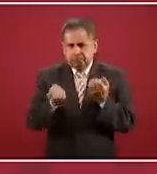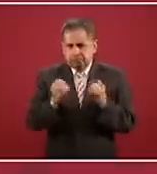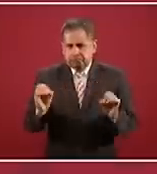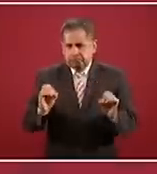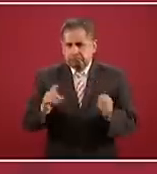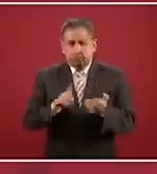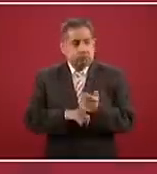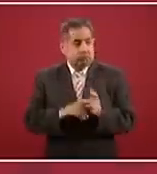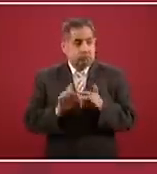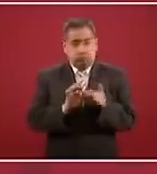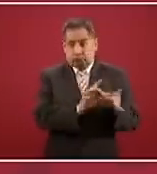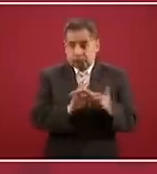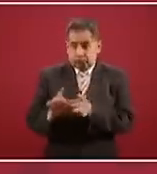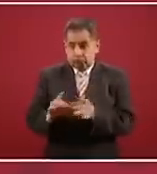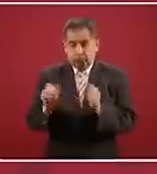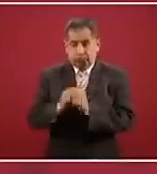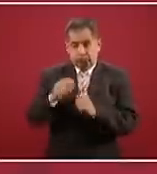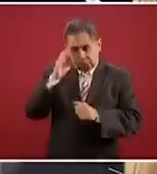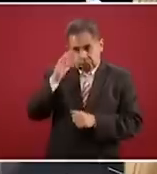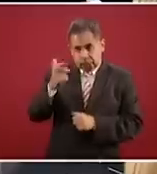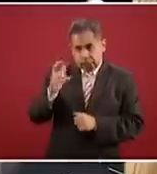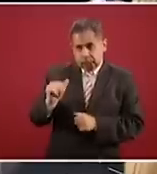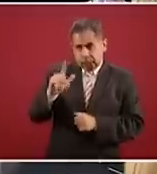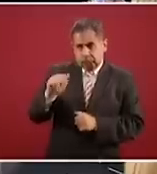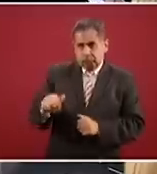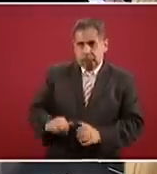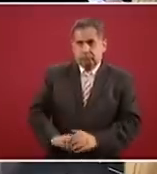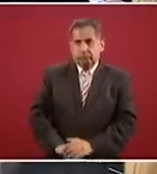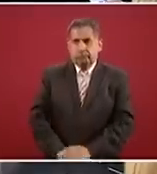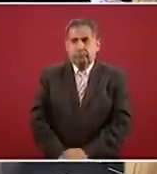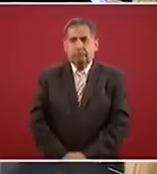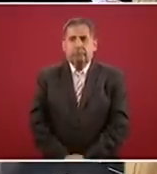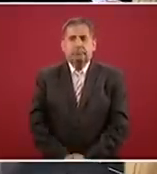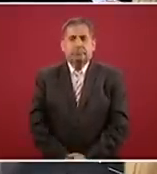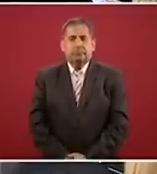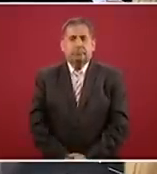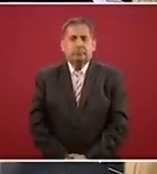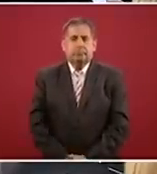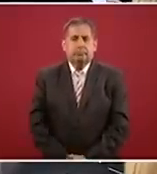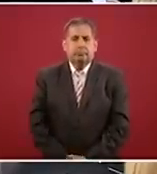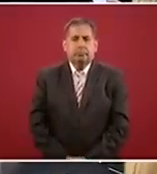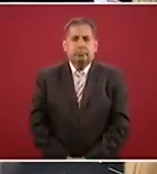operando directamente con el señor García Luna. ¿Quién es tu Alvaro? ¿La Marina? Sí.